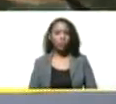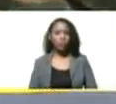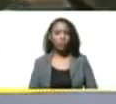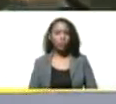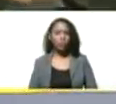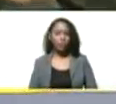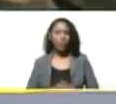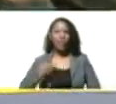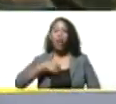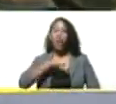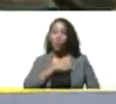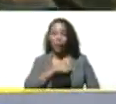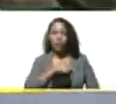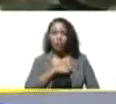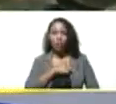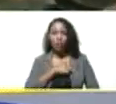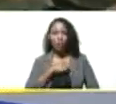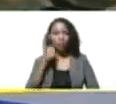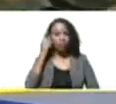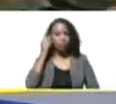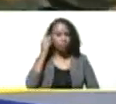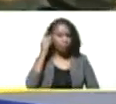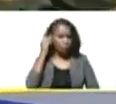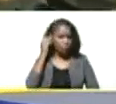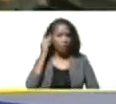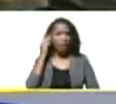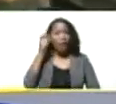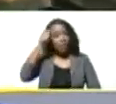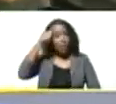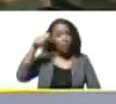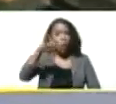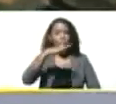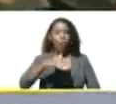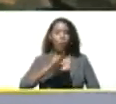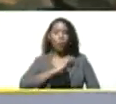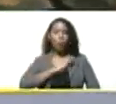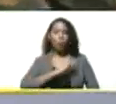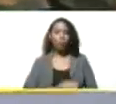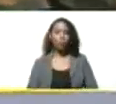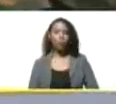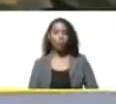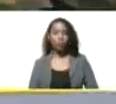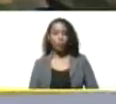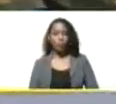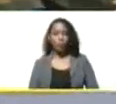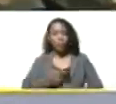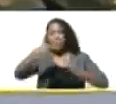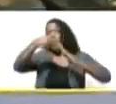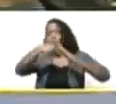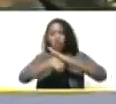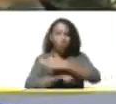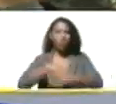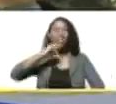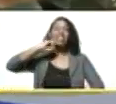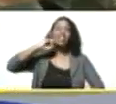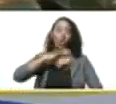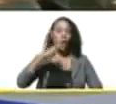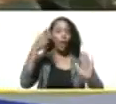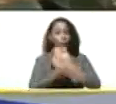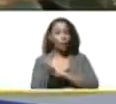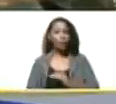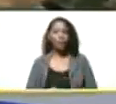De los nuestros, del pueblo, de la profundidad de la historia.